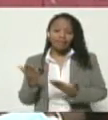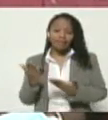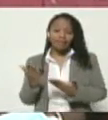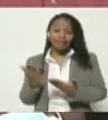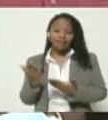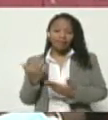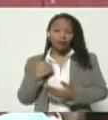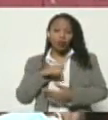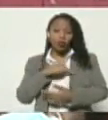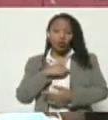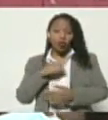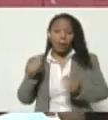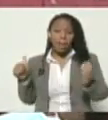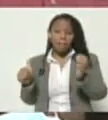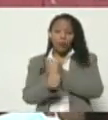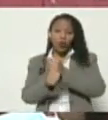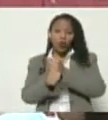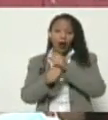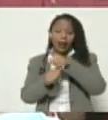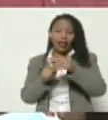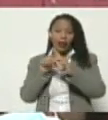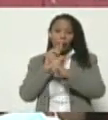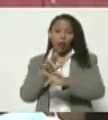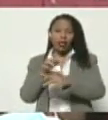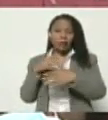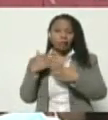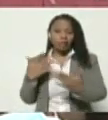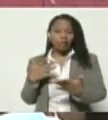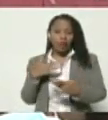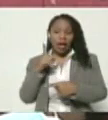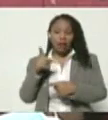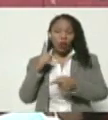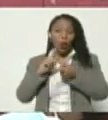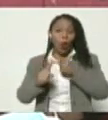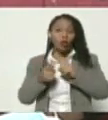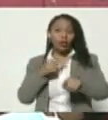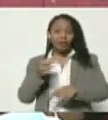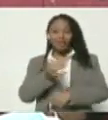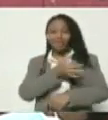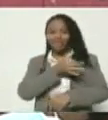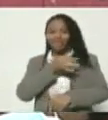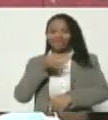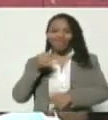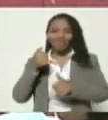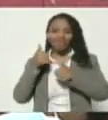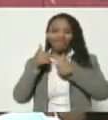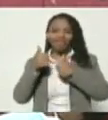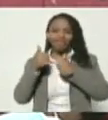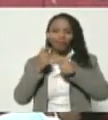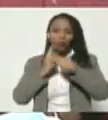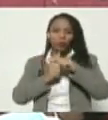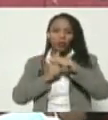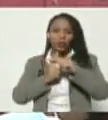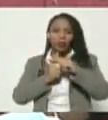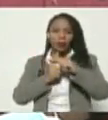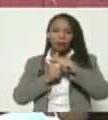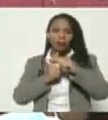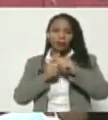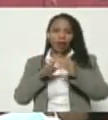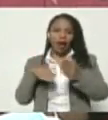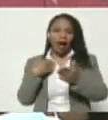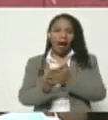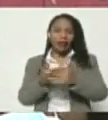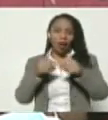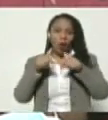Lo que estamos consiguiendo aquí de estos resultados son cosas extraordinarias. Hasta este